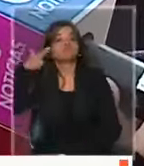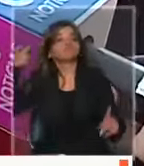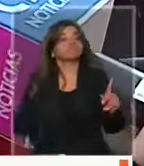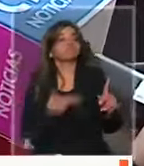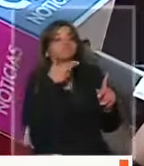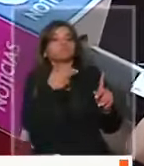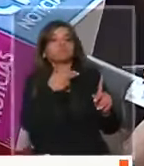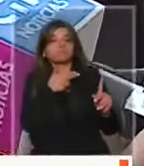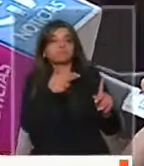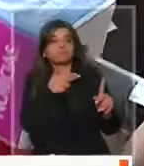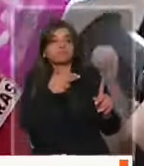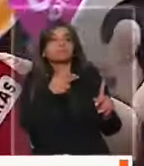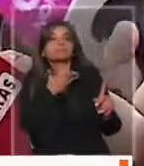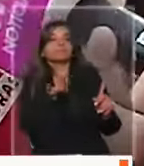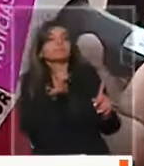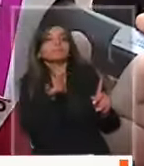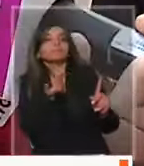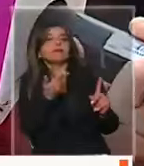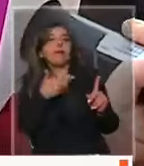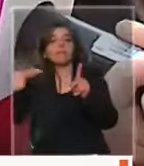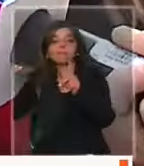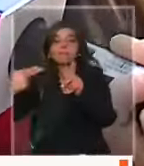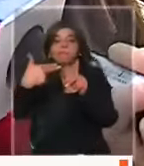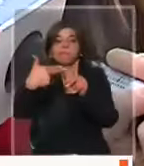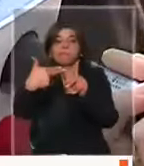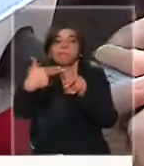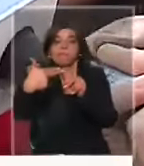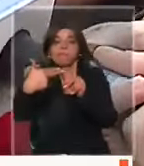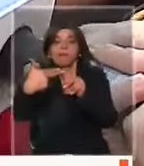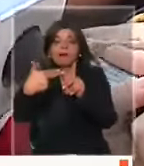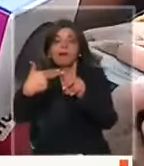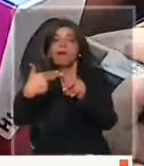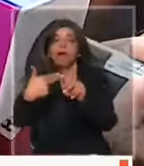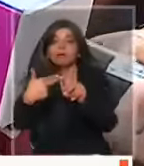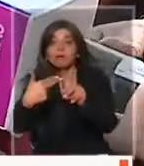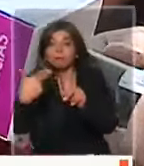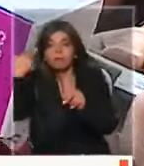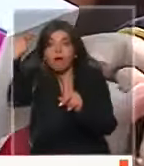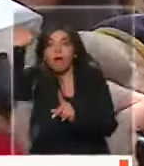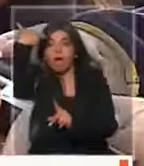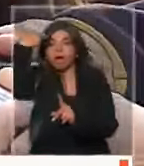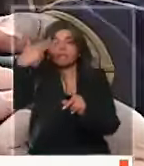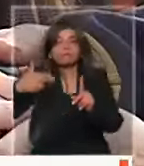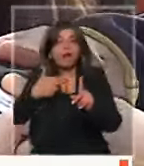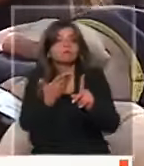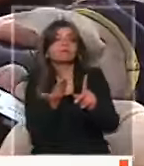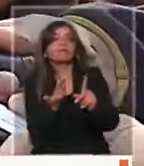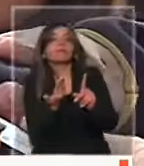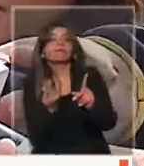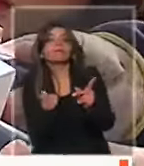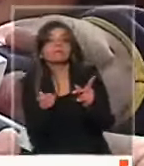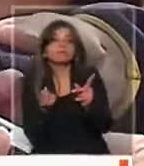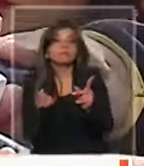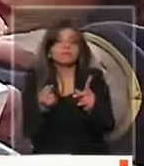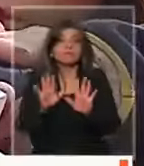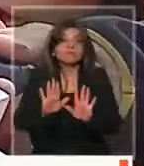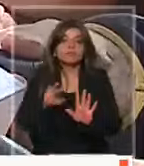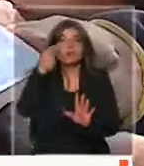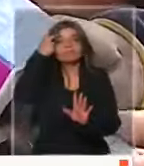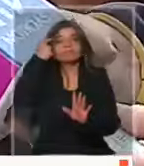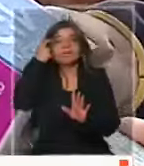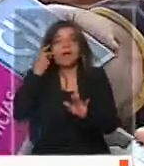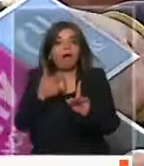cabeza. Me encañonó, me puso una pistola en la cabeza y como pasó bala, me imagino que se le